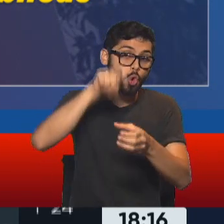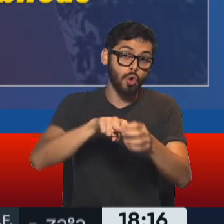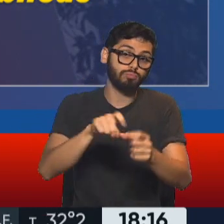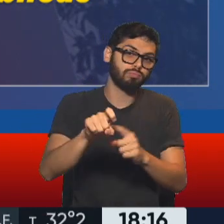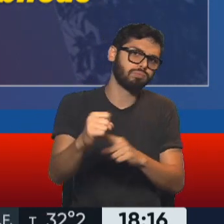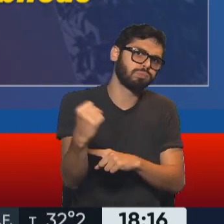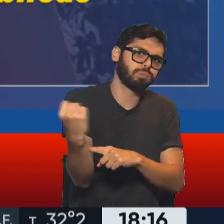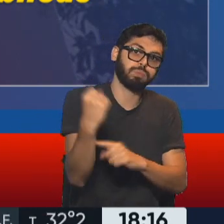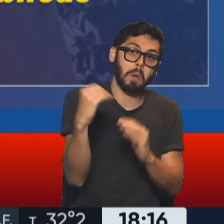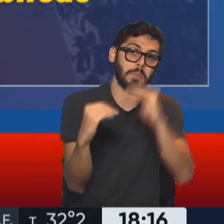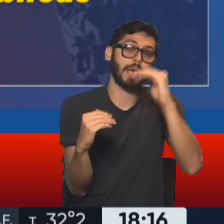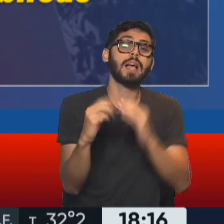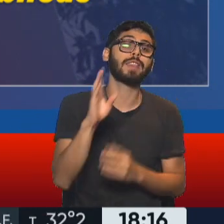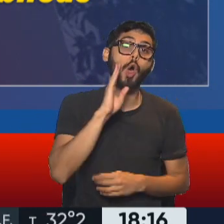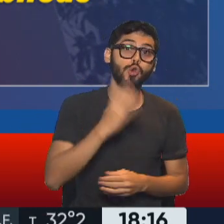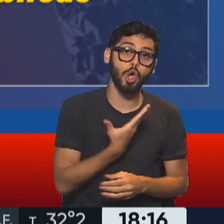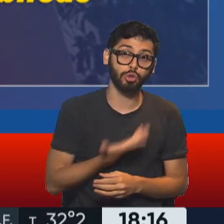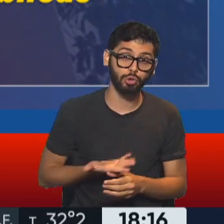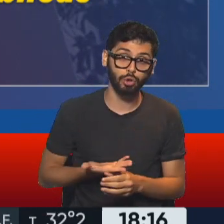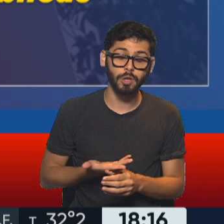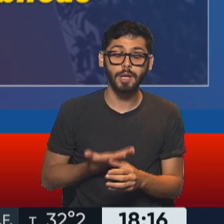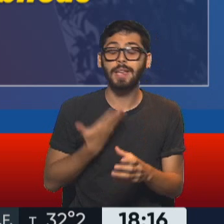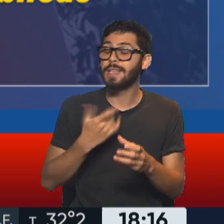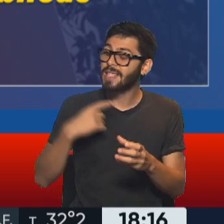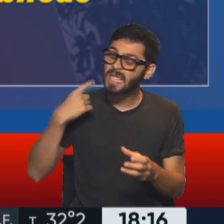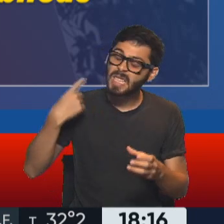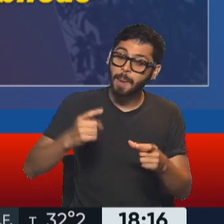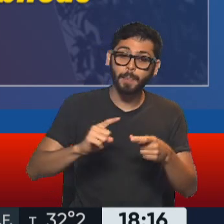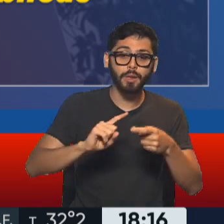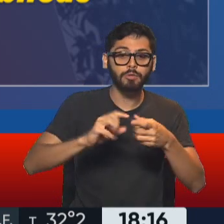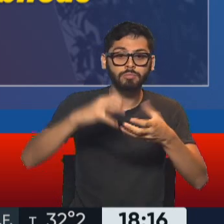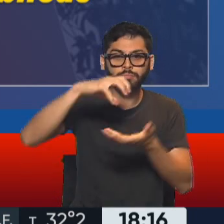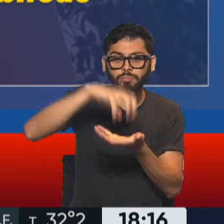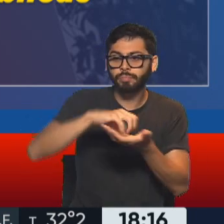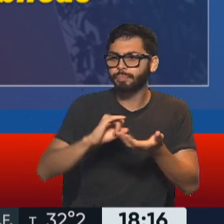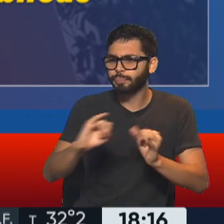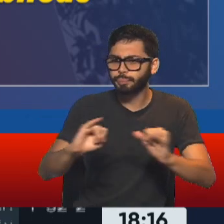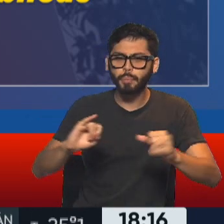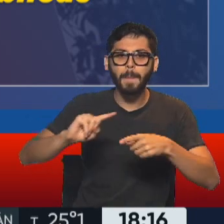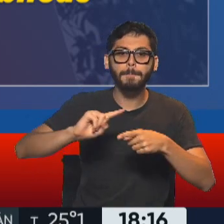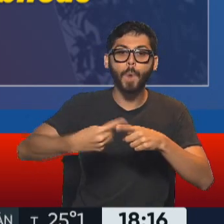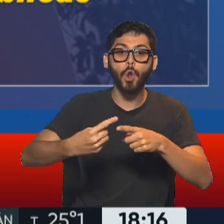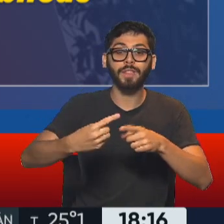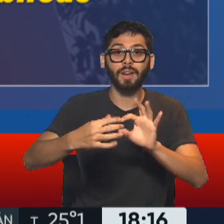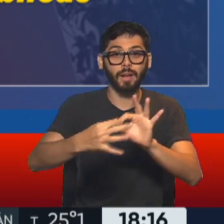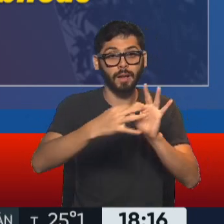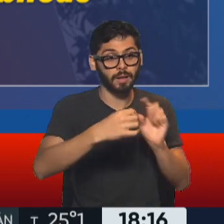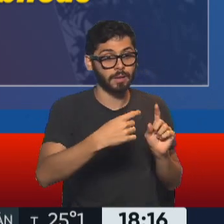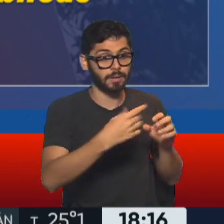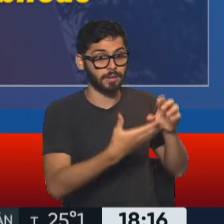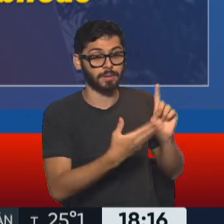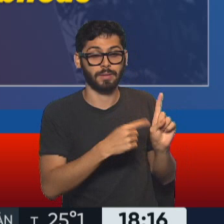Unidos. Y siempre tuvo, con respecto a esto, políticas que dependieron de la actitud política que tenía, porque estas revisiones